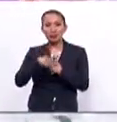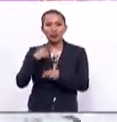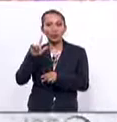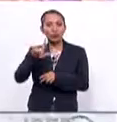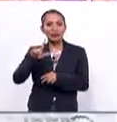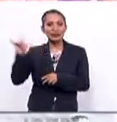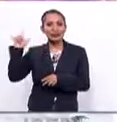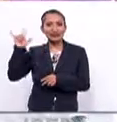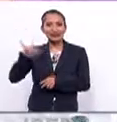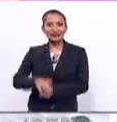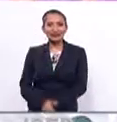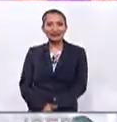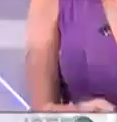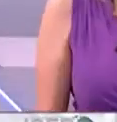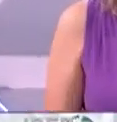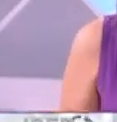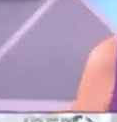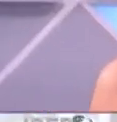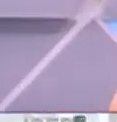vemos el lunes.